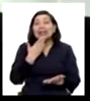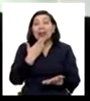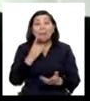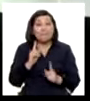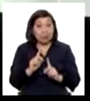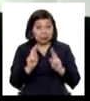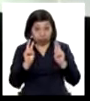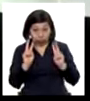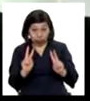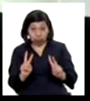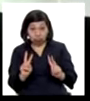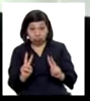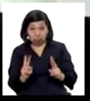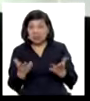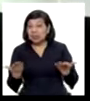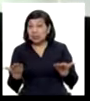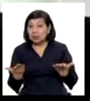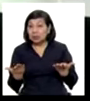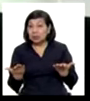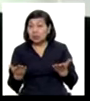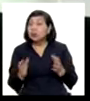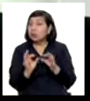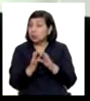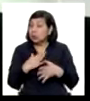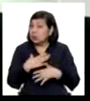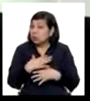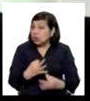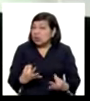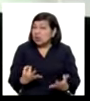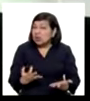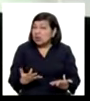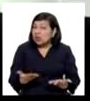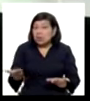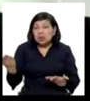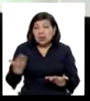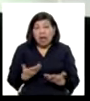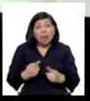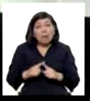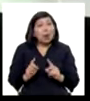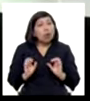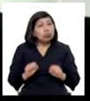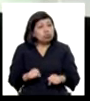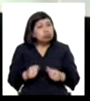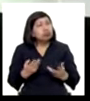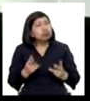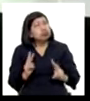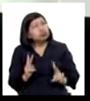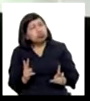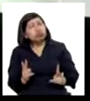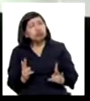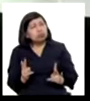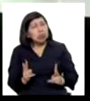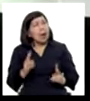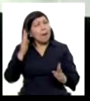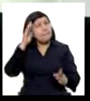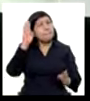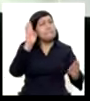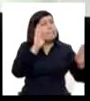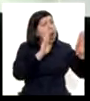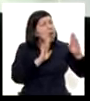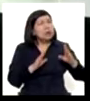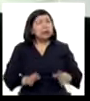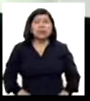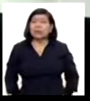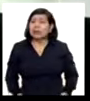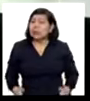y presta atención justamente a un concurso muy interesante de un organismo técnico, pero que tiene una mirada de preocupación